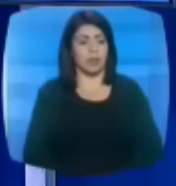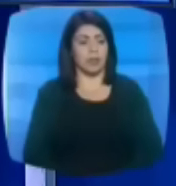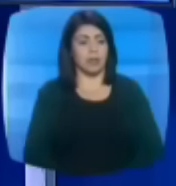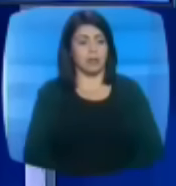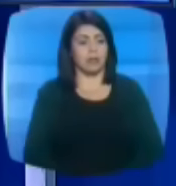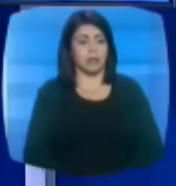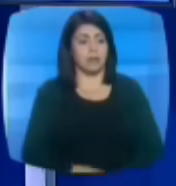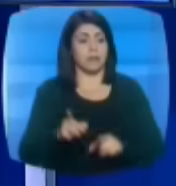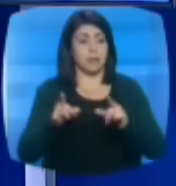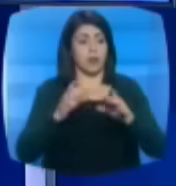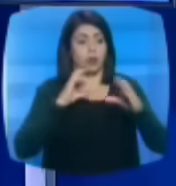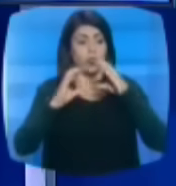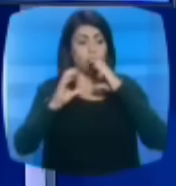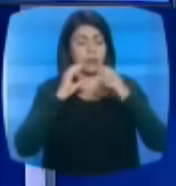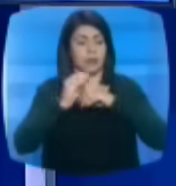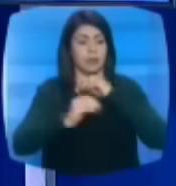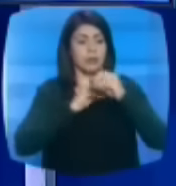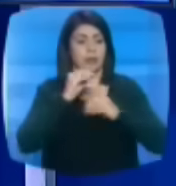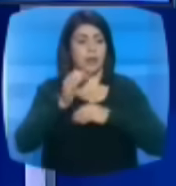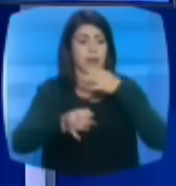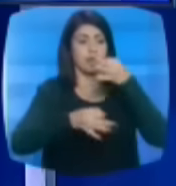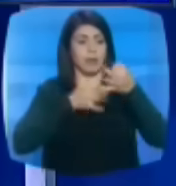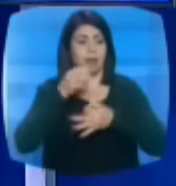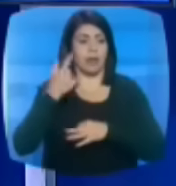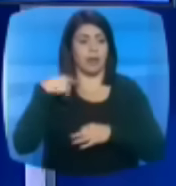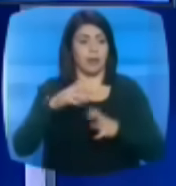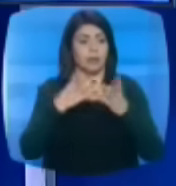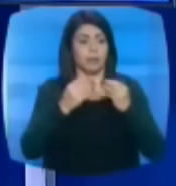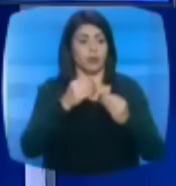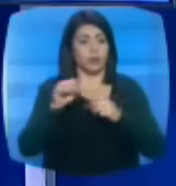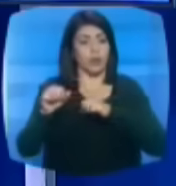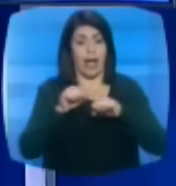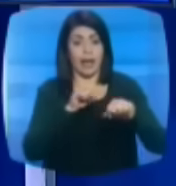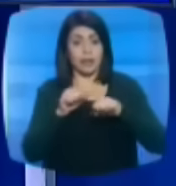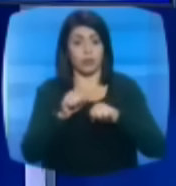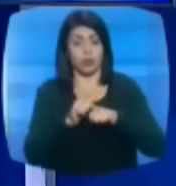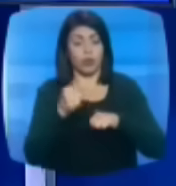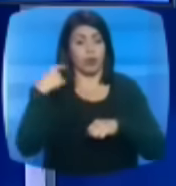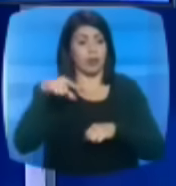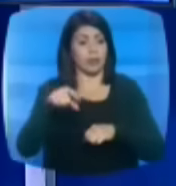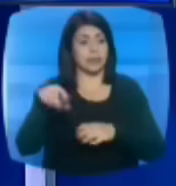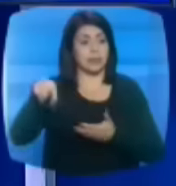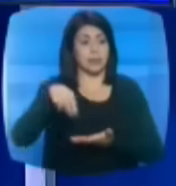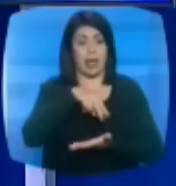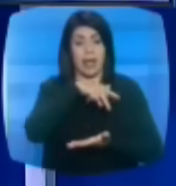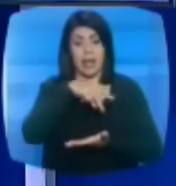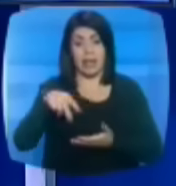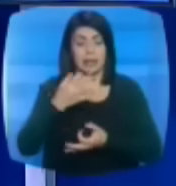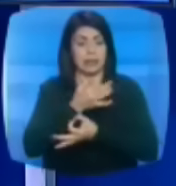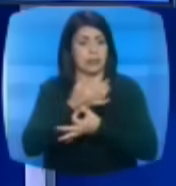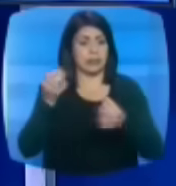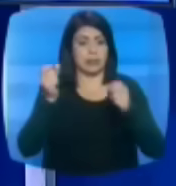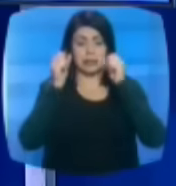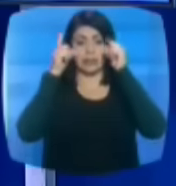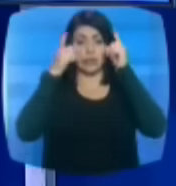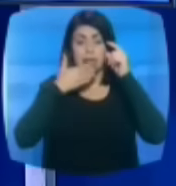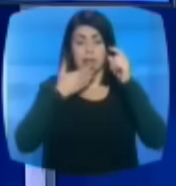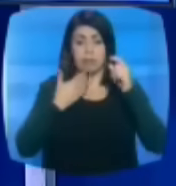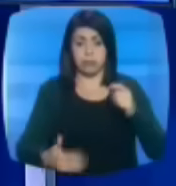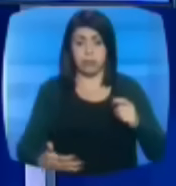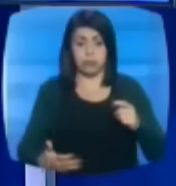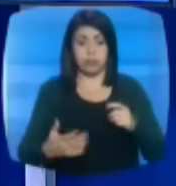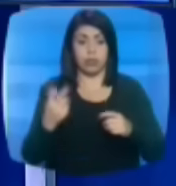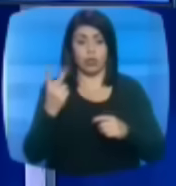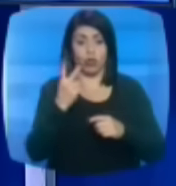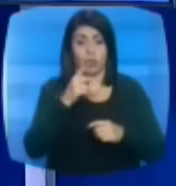mismo pues, comunicado que hicieron comentaban que había una gran cantidad de acción, que había una coreografía impresionante, que estaba la química explosiva